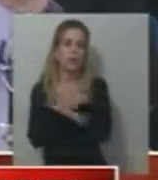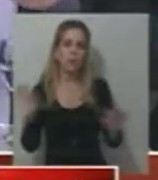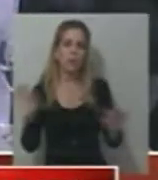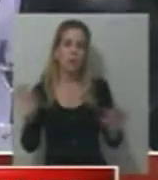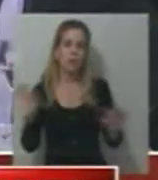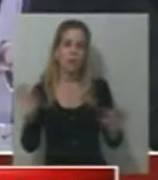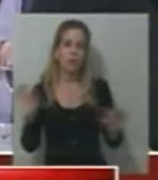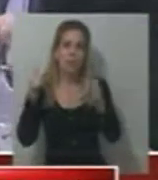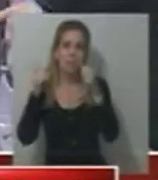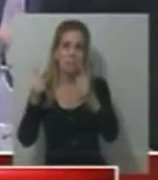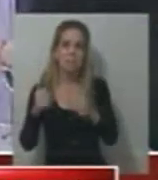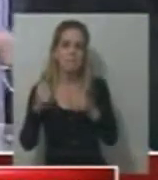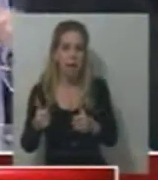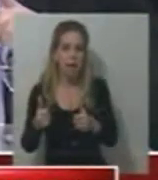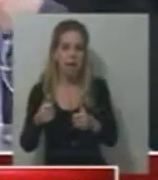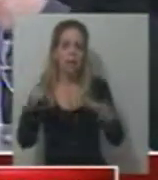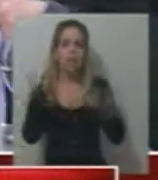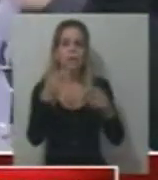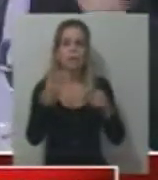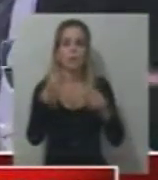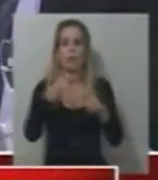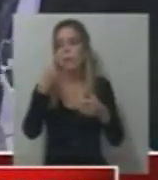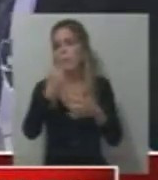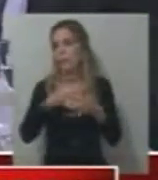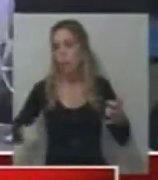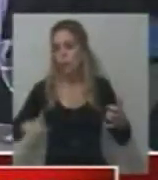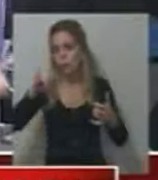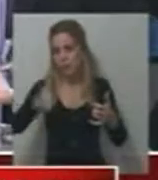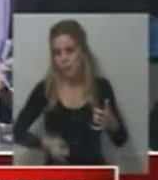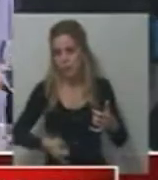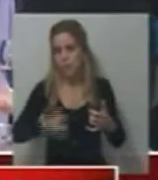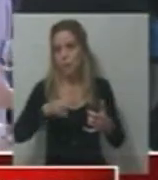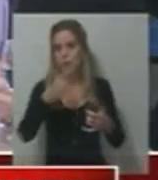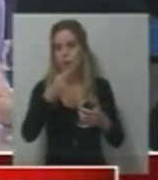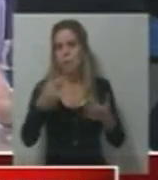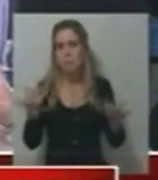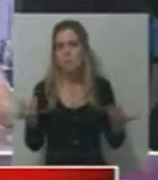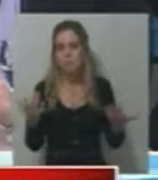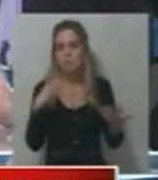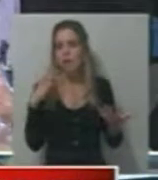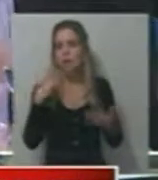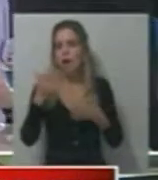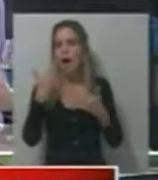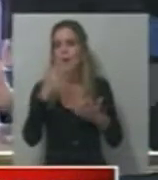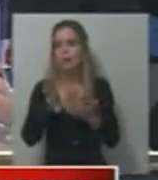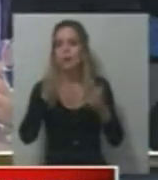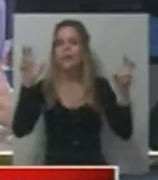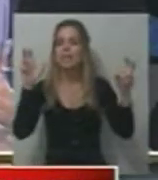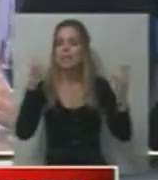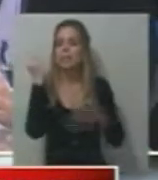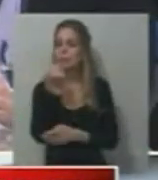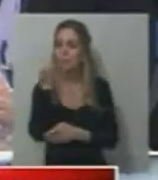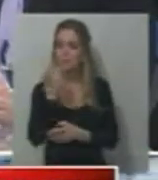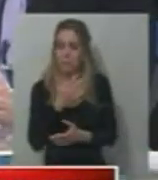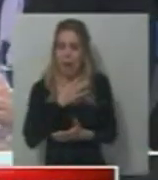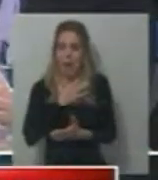con tortas que dan porcentajes 115 en lugar de 100. No se discutieron temas de fondo, se discutieron, para mí, pavadas.